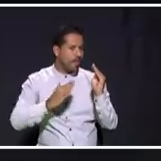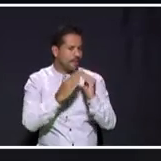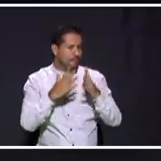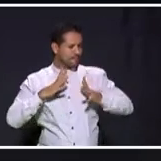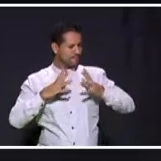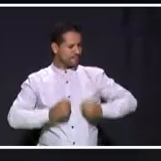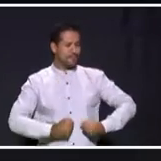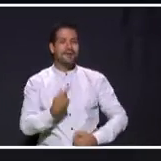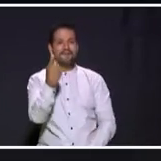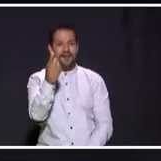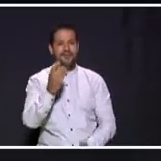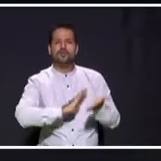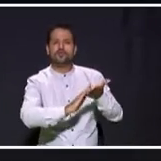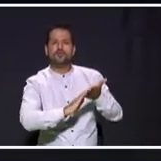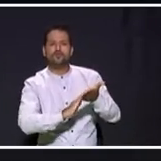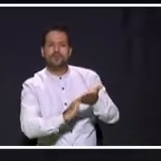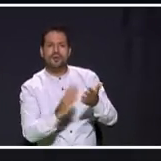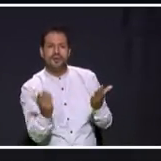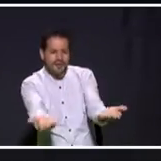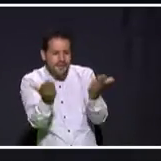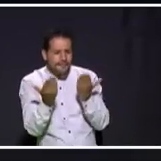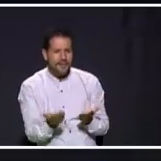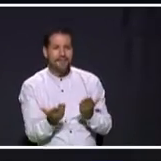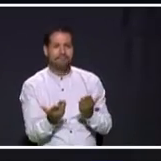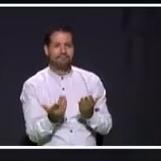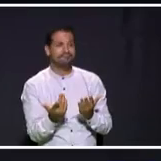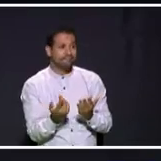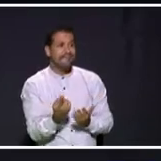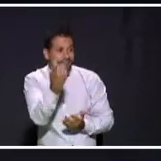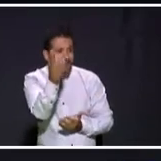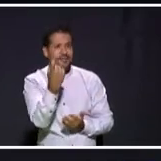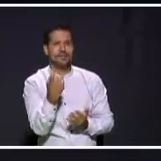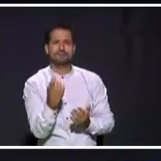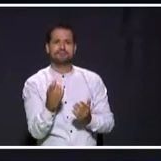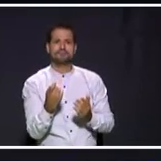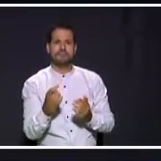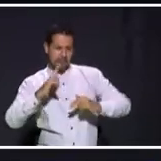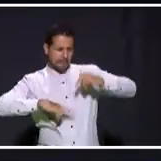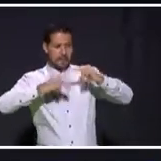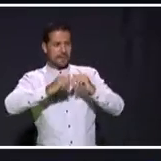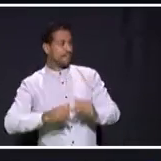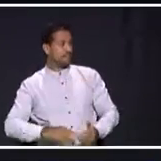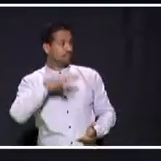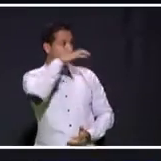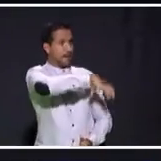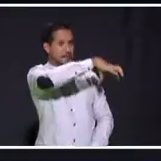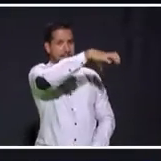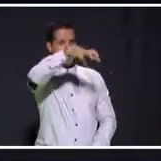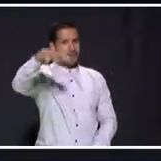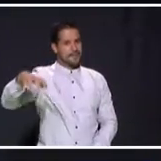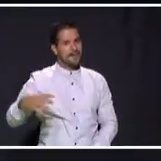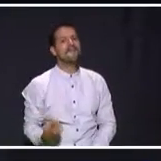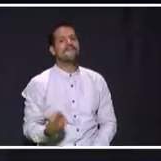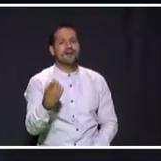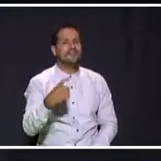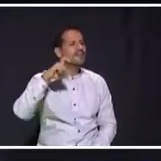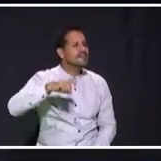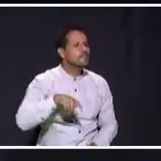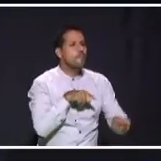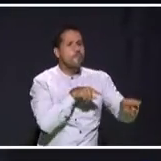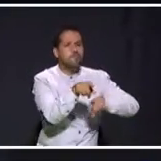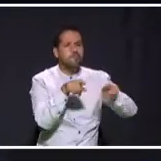también para solucionar esta situación hay que ir más allá de las megaobras y pensar cómo atendemos estos temas puntuales en las subregiones del